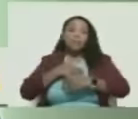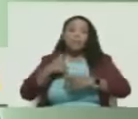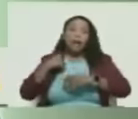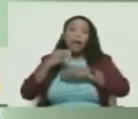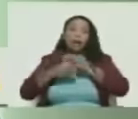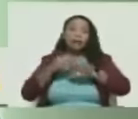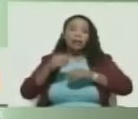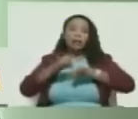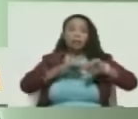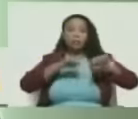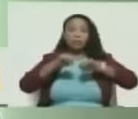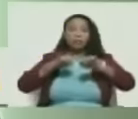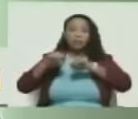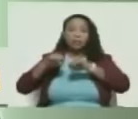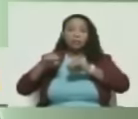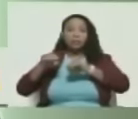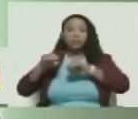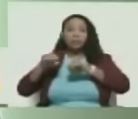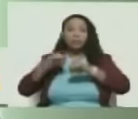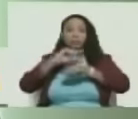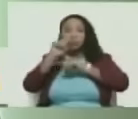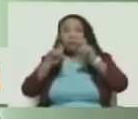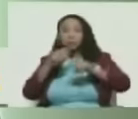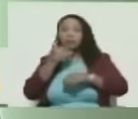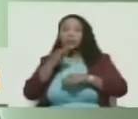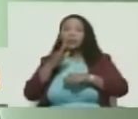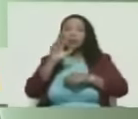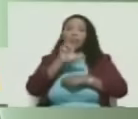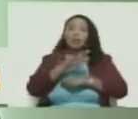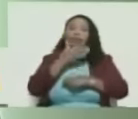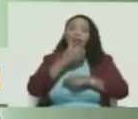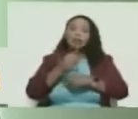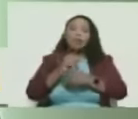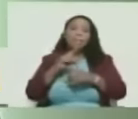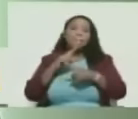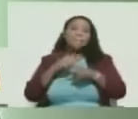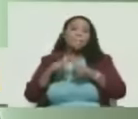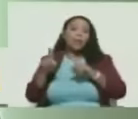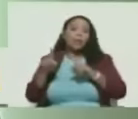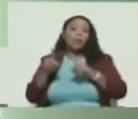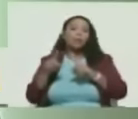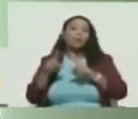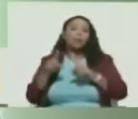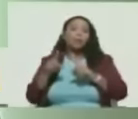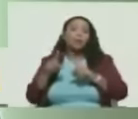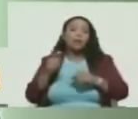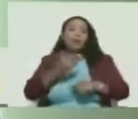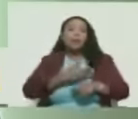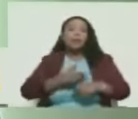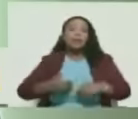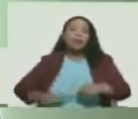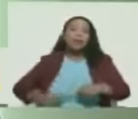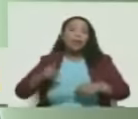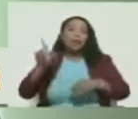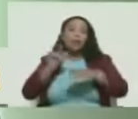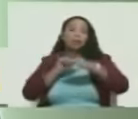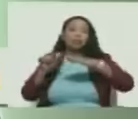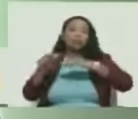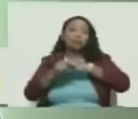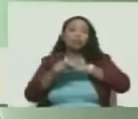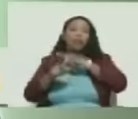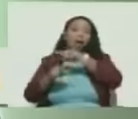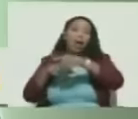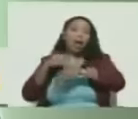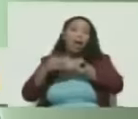con la realización de este referéndum el próximo 3 de diciembre. Pero el presidente Irfan Ali, de Guyana, es quien ha